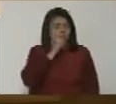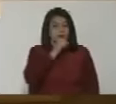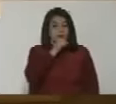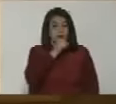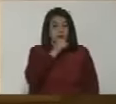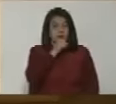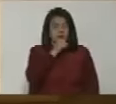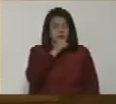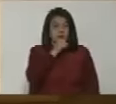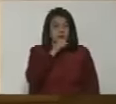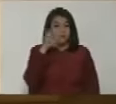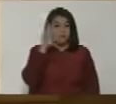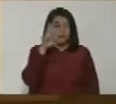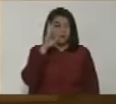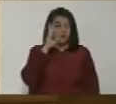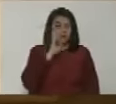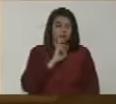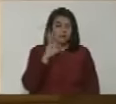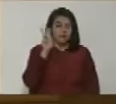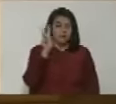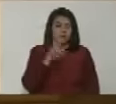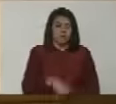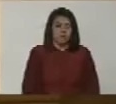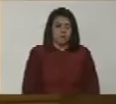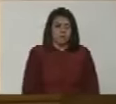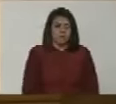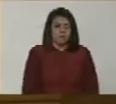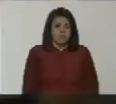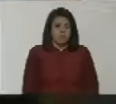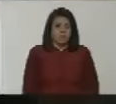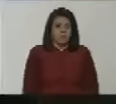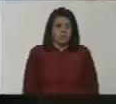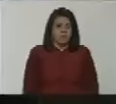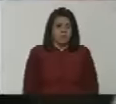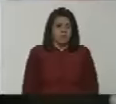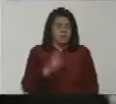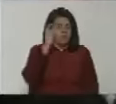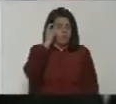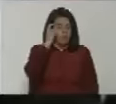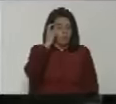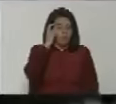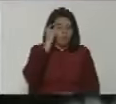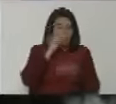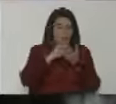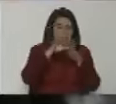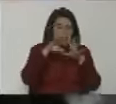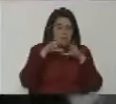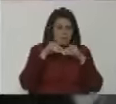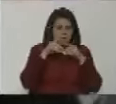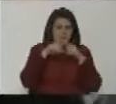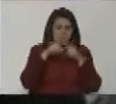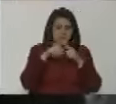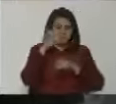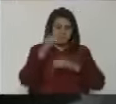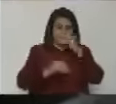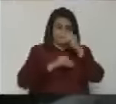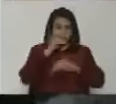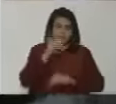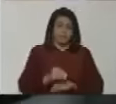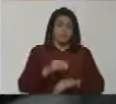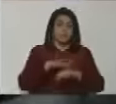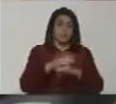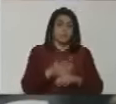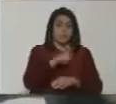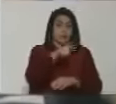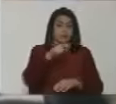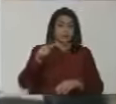Adulto Mayor en la República Bolivariana de Venezuela, con fecha para el reconocimiento y valorización de